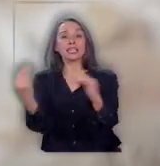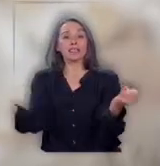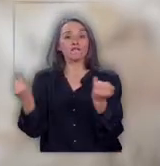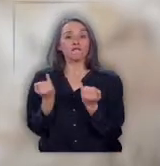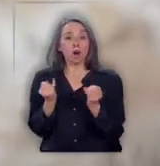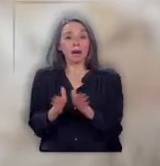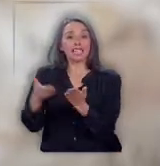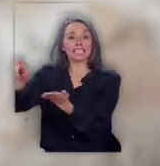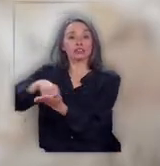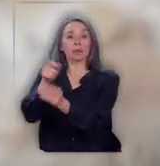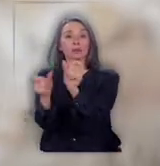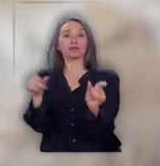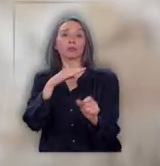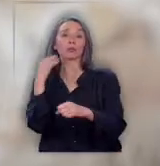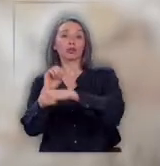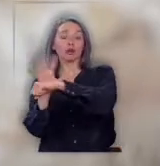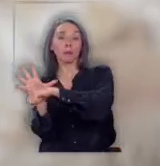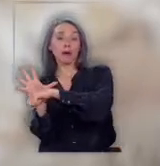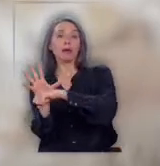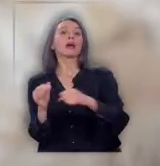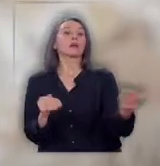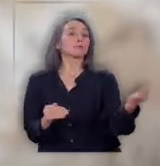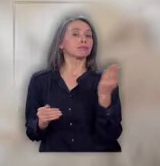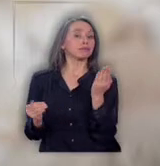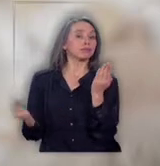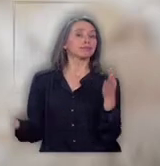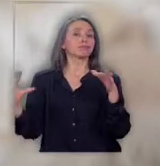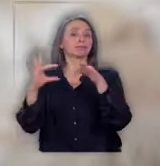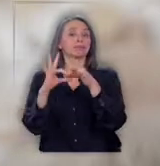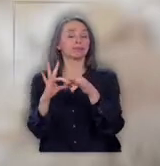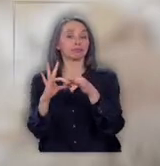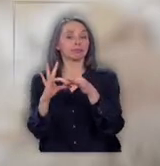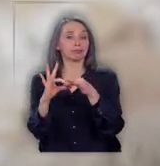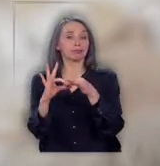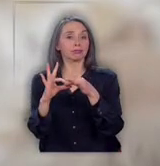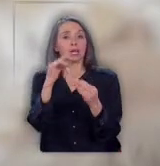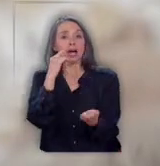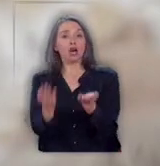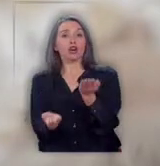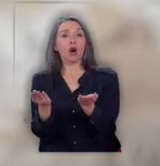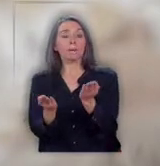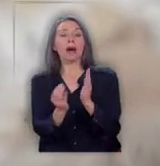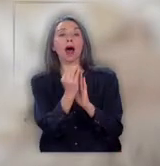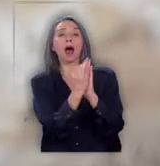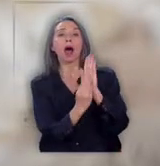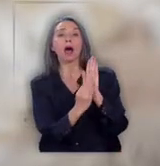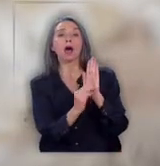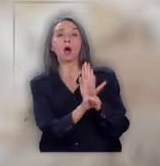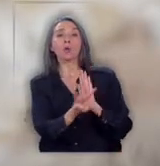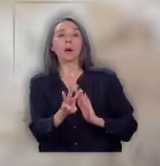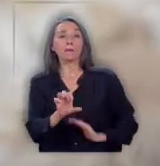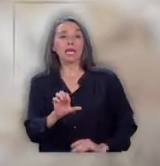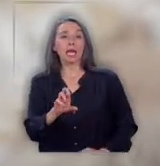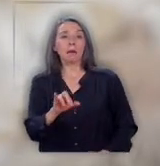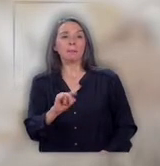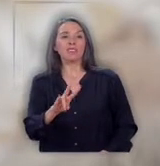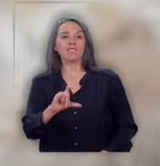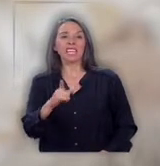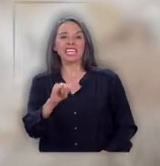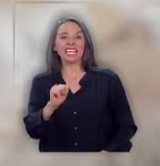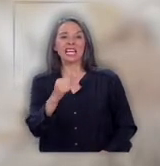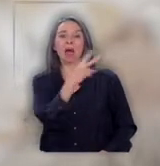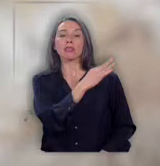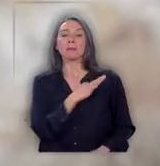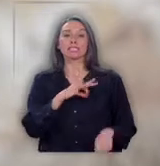civil por muertes a causa de covid-19 y también asociadas a ellas versus la plataforma epivigila del ministerio